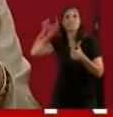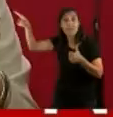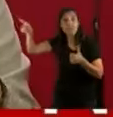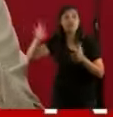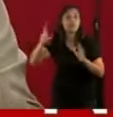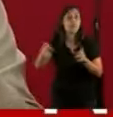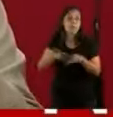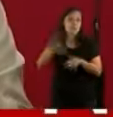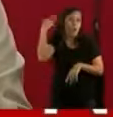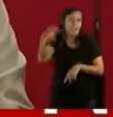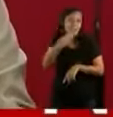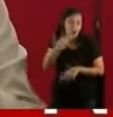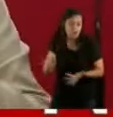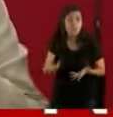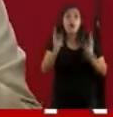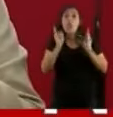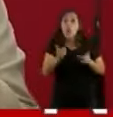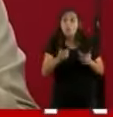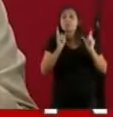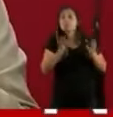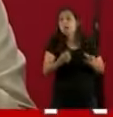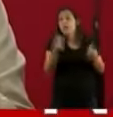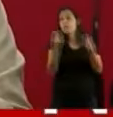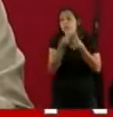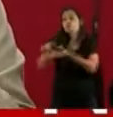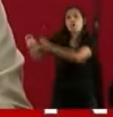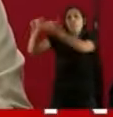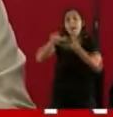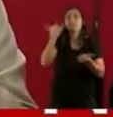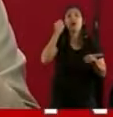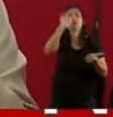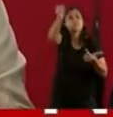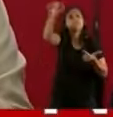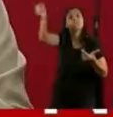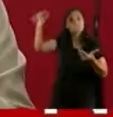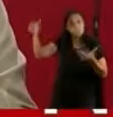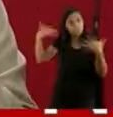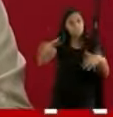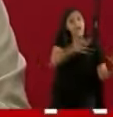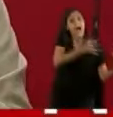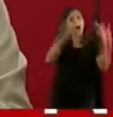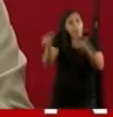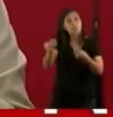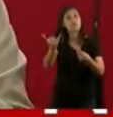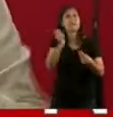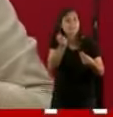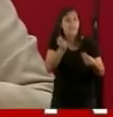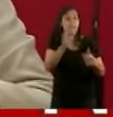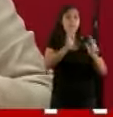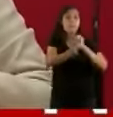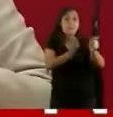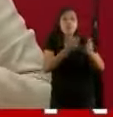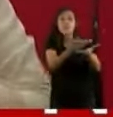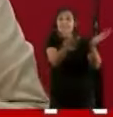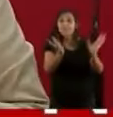del 11S, como ha sucedido en muchos países en los que hay un acompañamiento concreto para